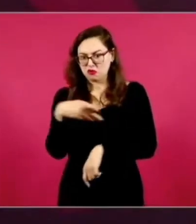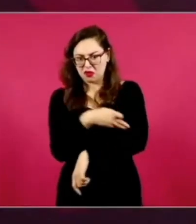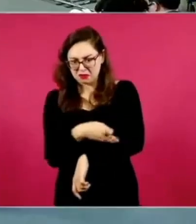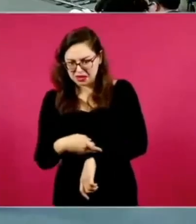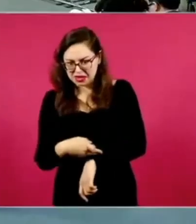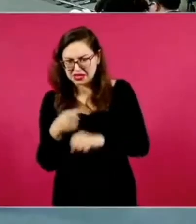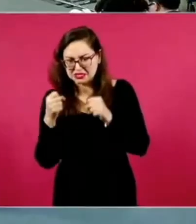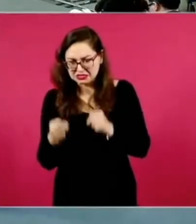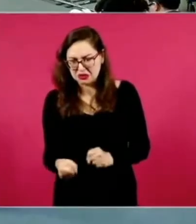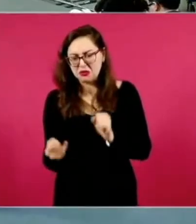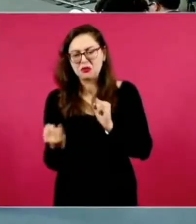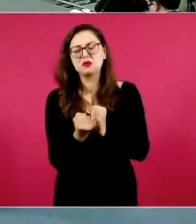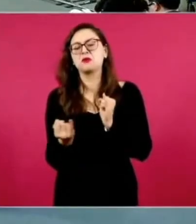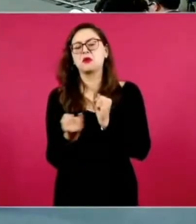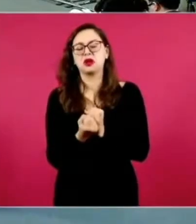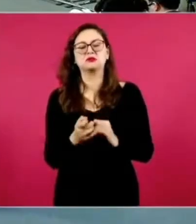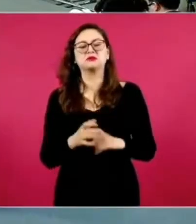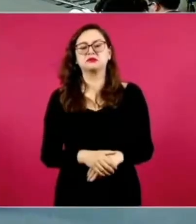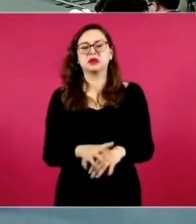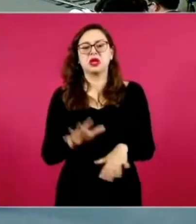Yo llego y